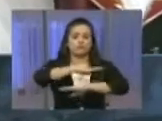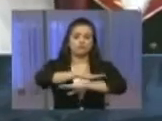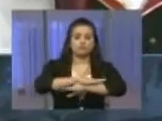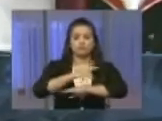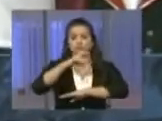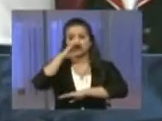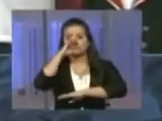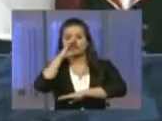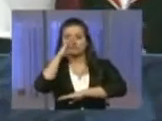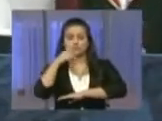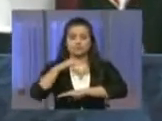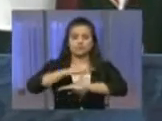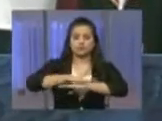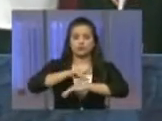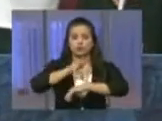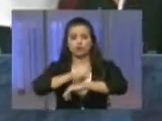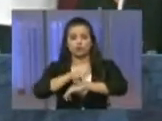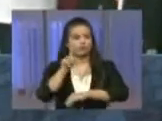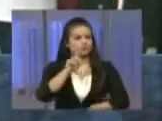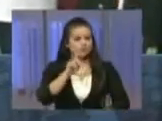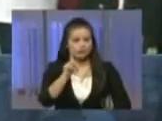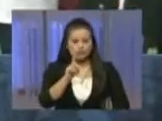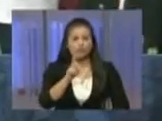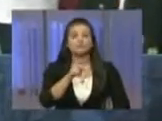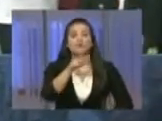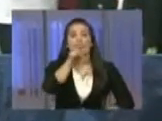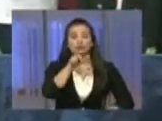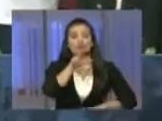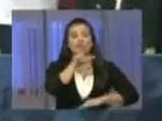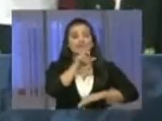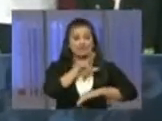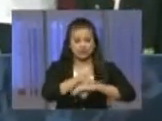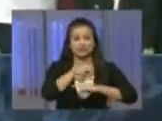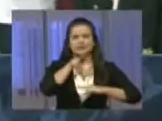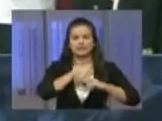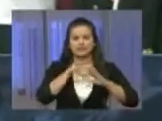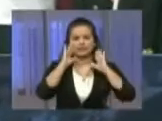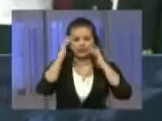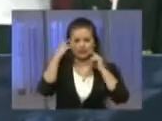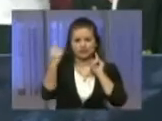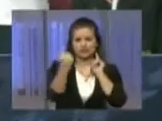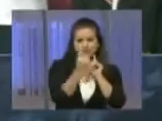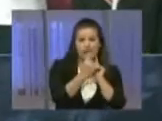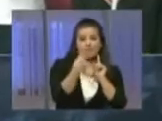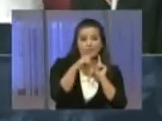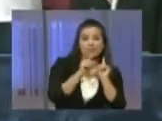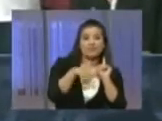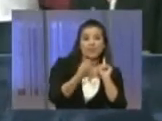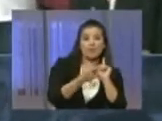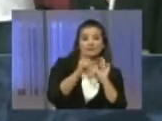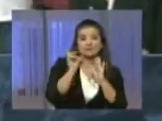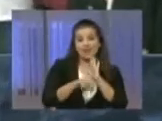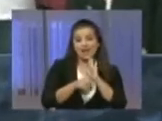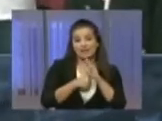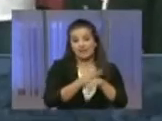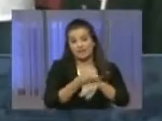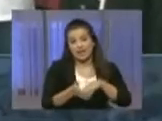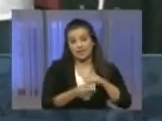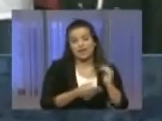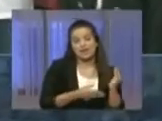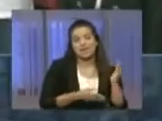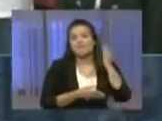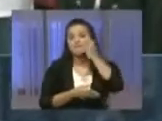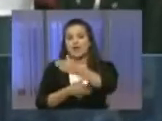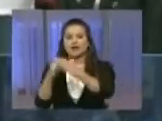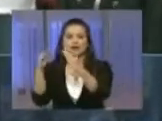turno sentado pero el médico en la tarde va a visitar la familia es el médico de familia que va escribiendo y va teniendo